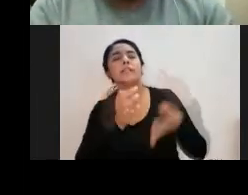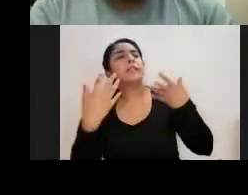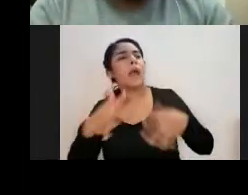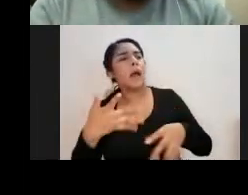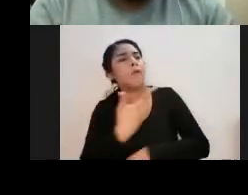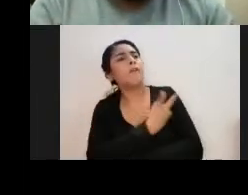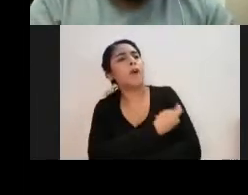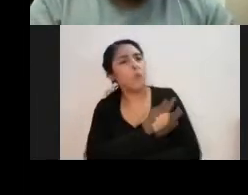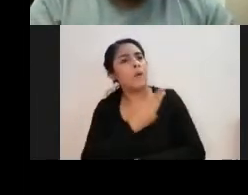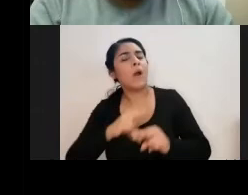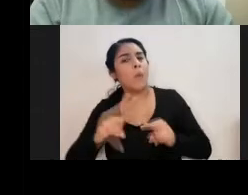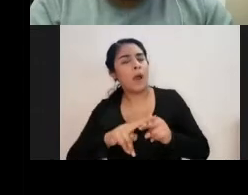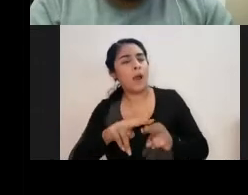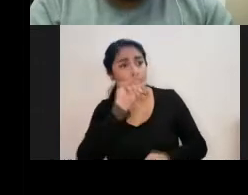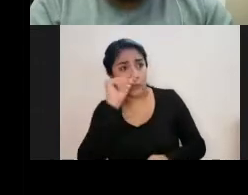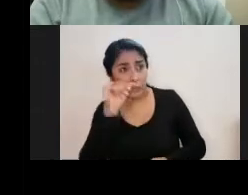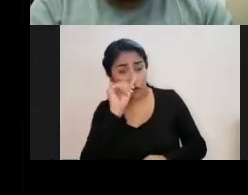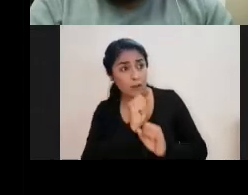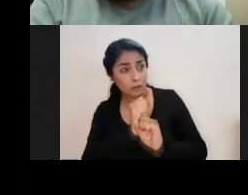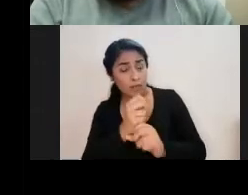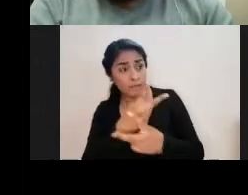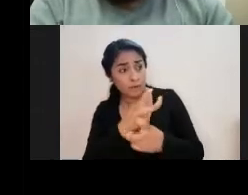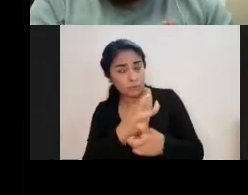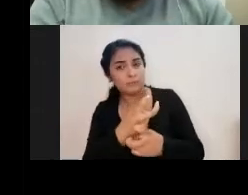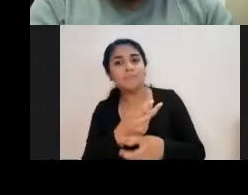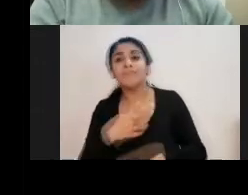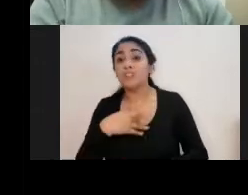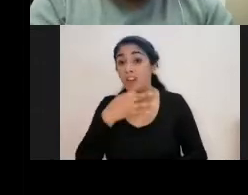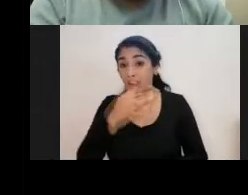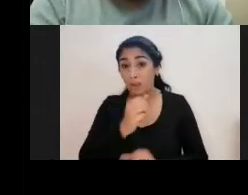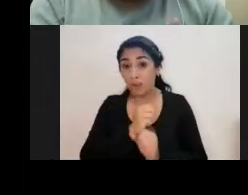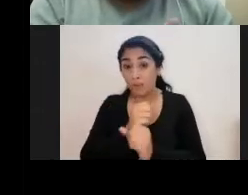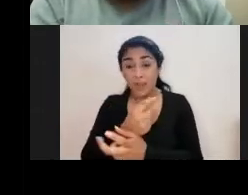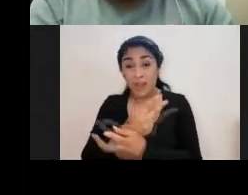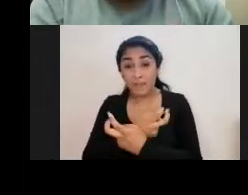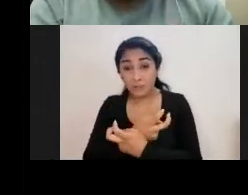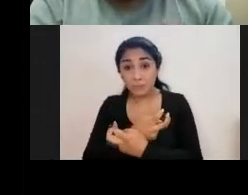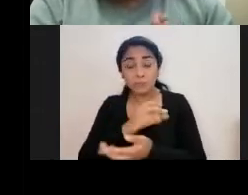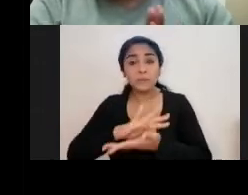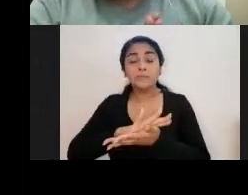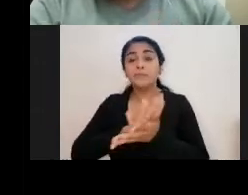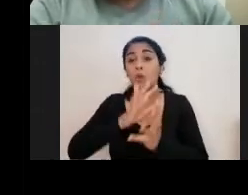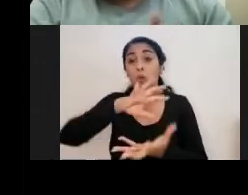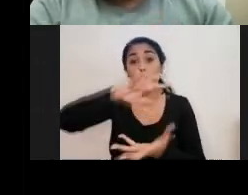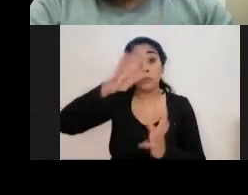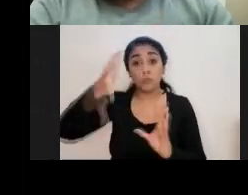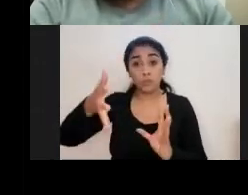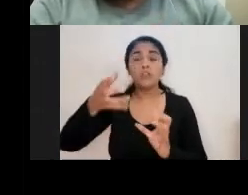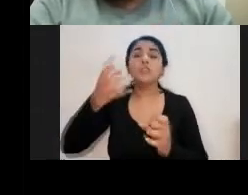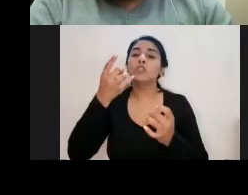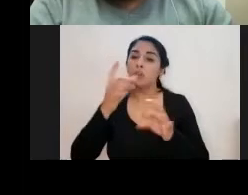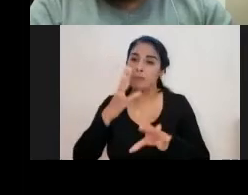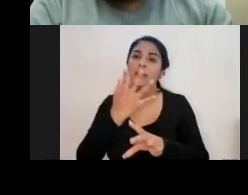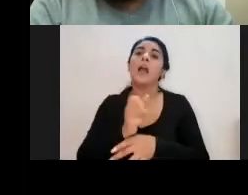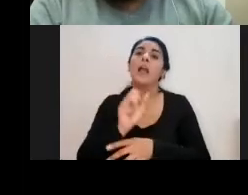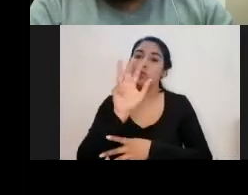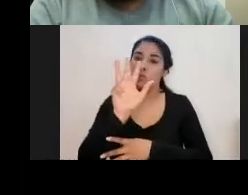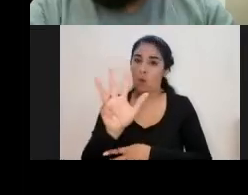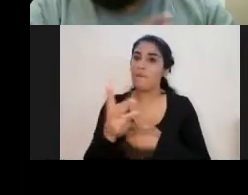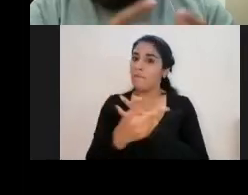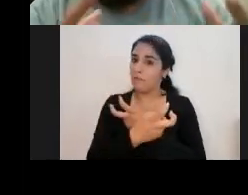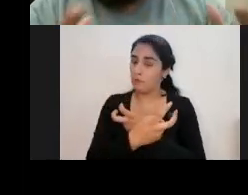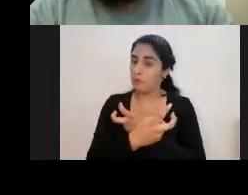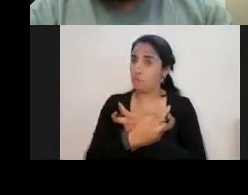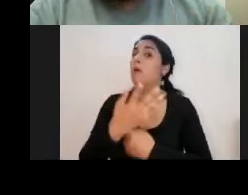droga antiviral. Yo les cuento que antivirales en el mundo hay aprobado solo para 9 virus. Tenemos una